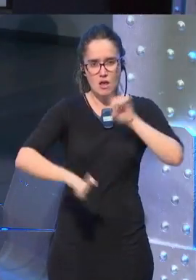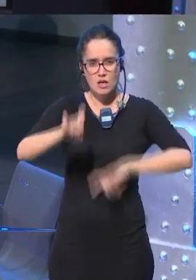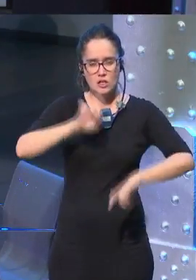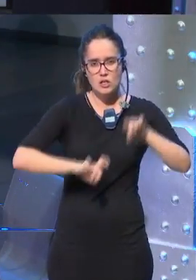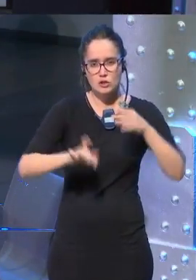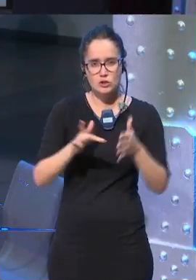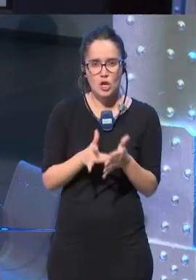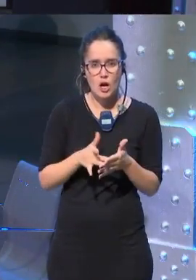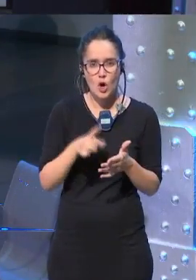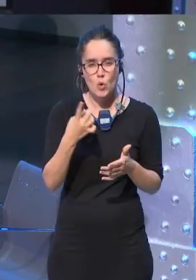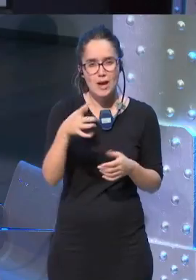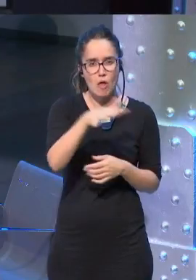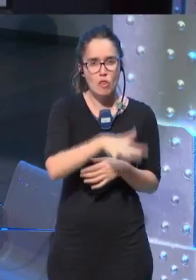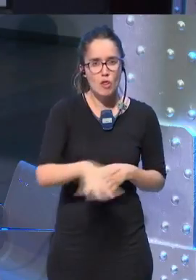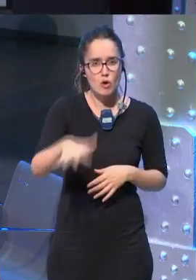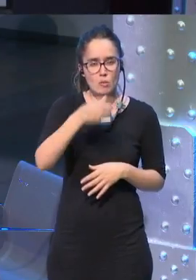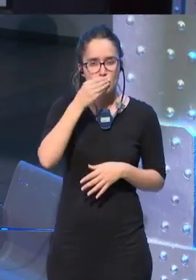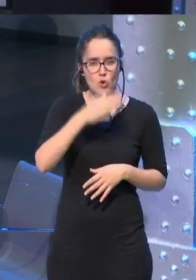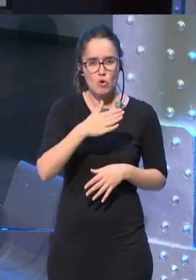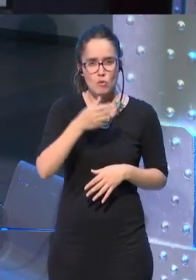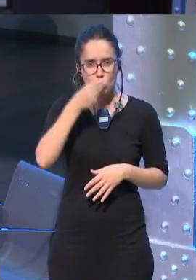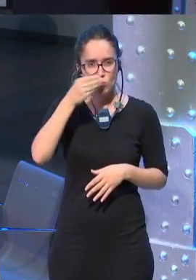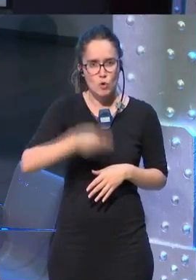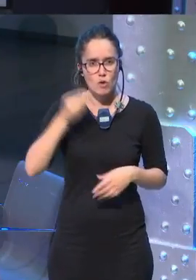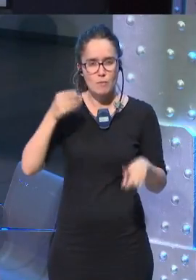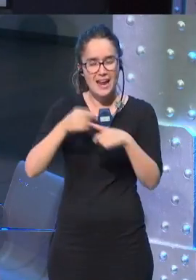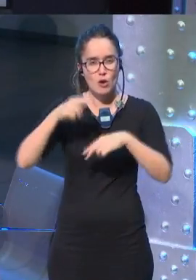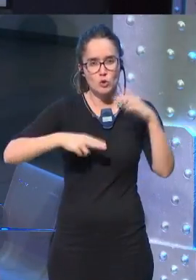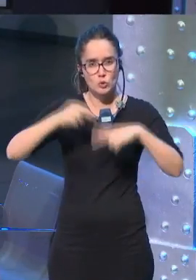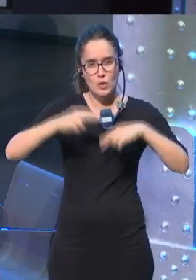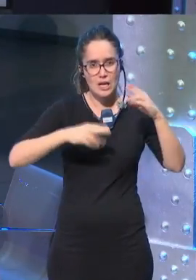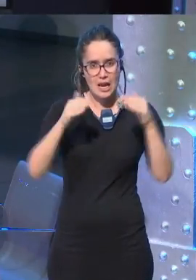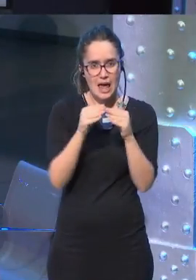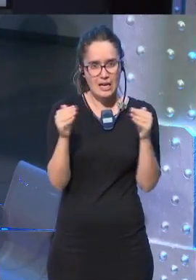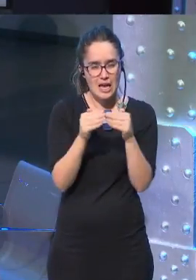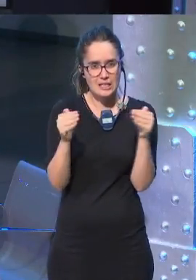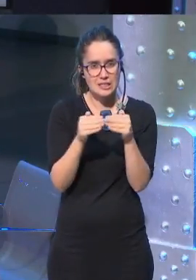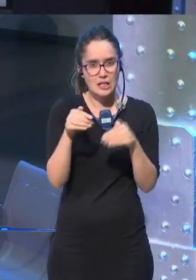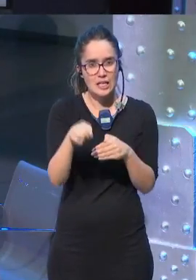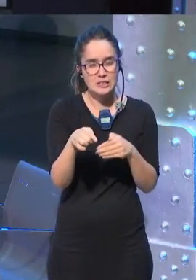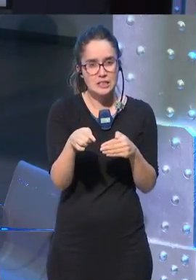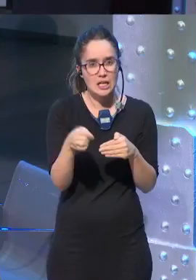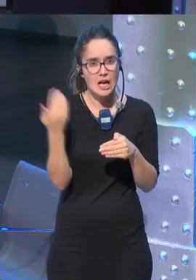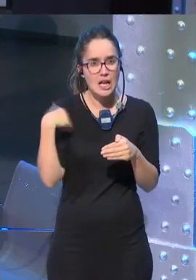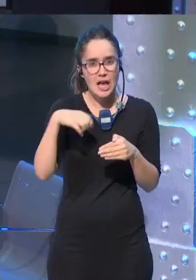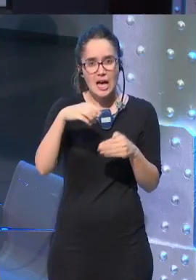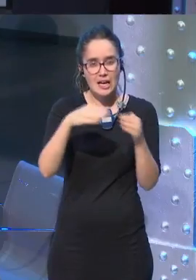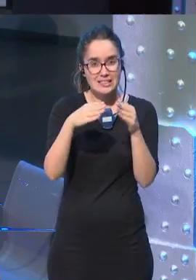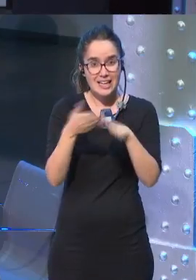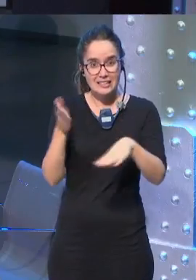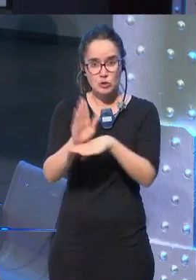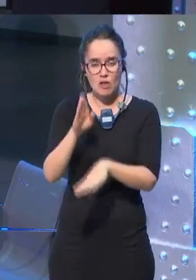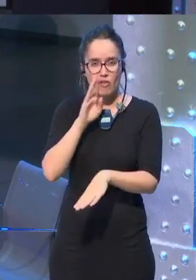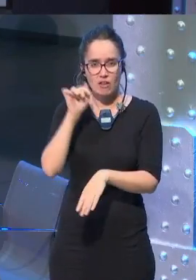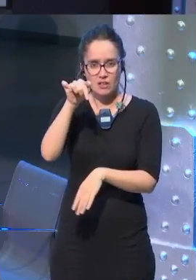una zona muy buena para construir esta casa. Es donde estaba la casa que les he enseñado